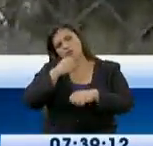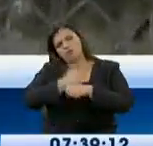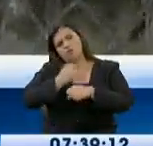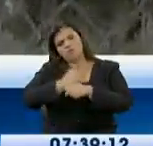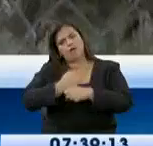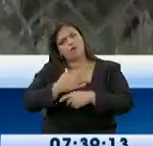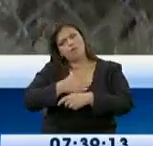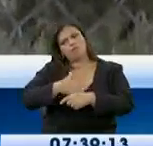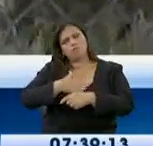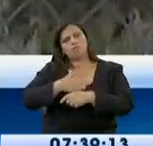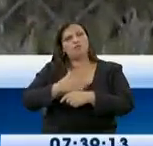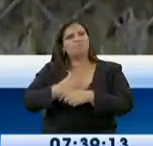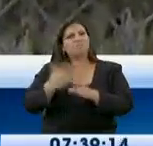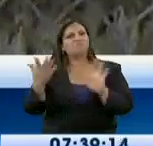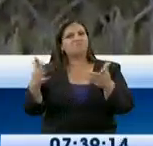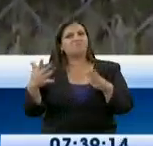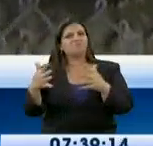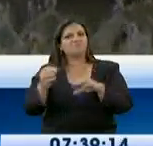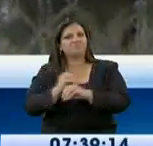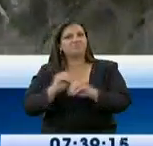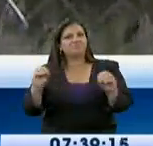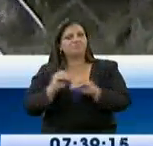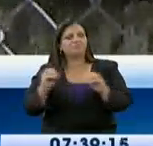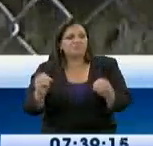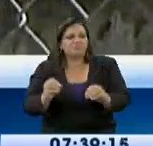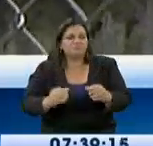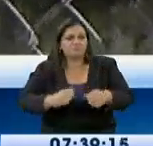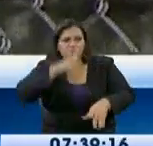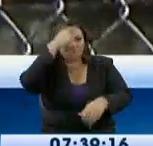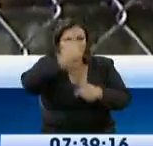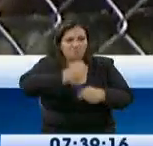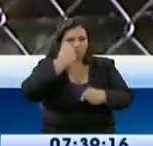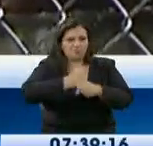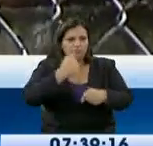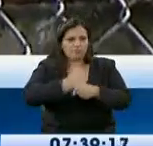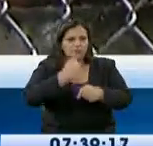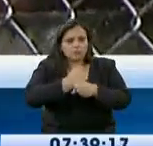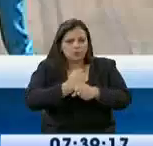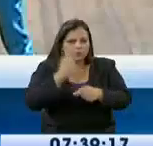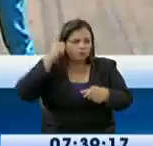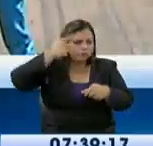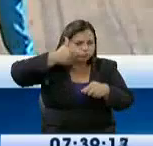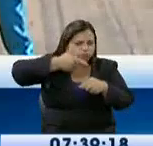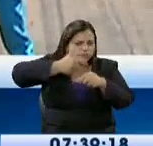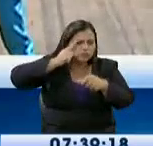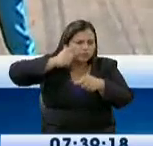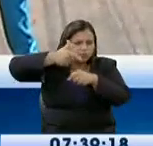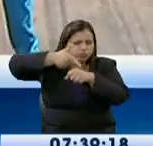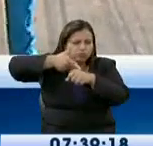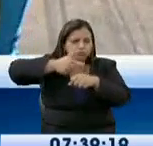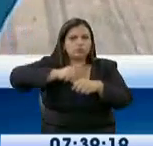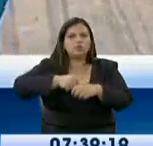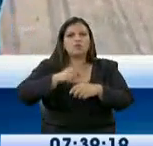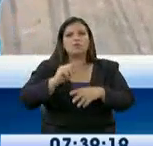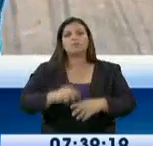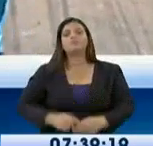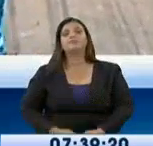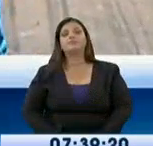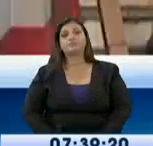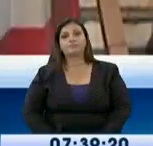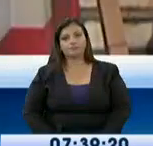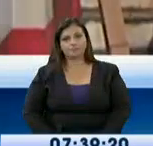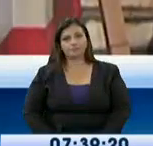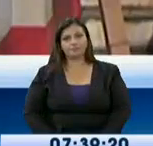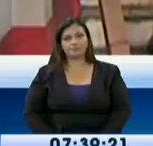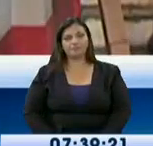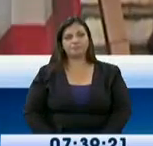hizo cortocircuito entre el zinc, ¿no? Mire cómo se pegaron del pilar que no era de ellos. Ahora piden los perjudicados que las personas encargadas